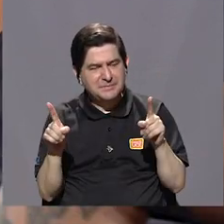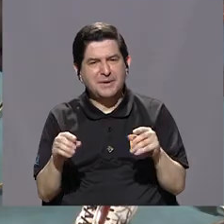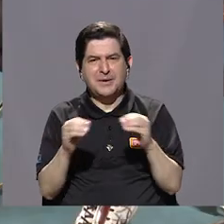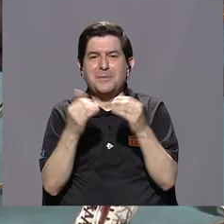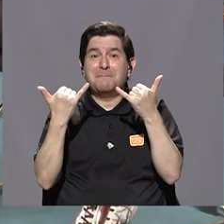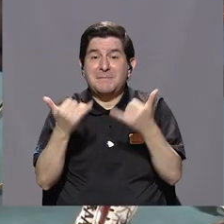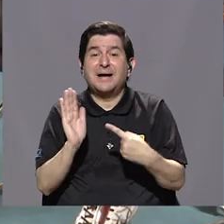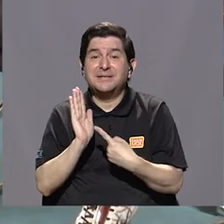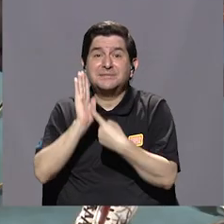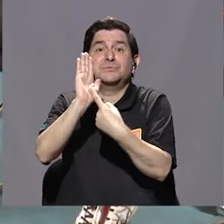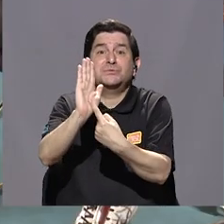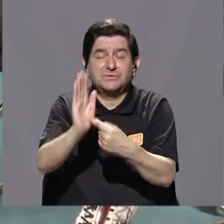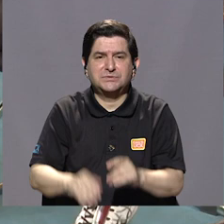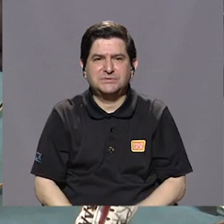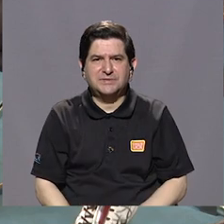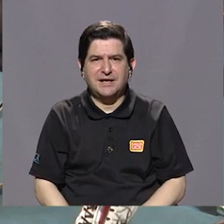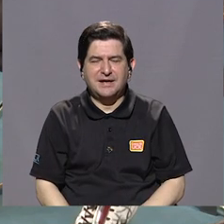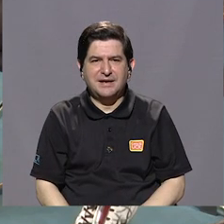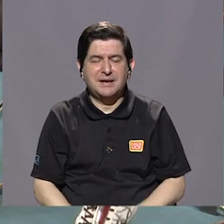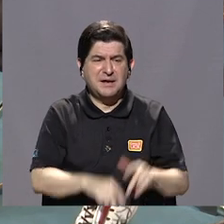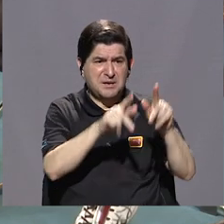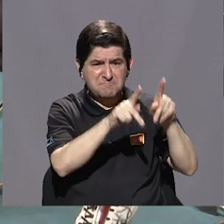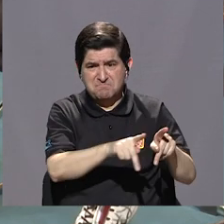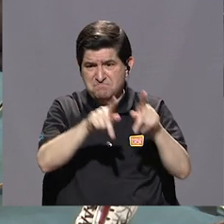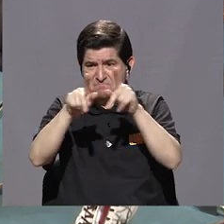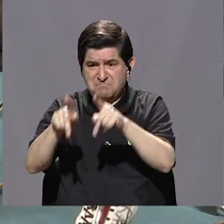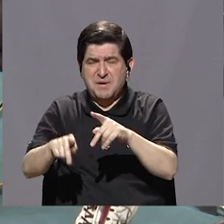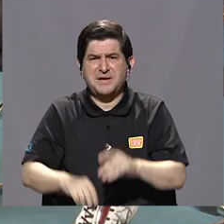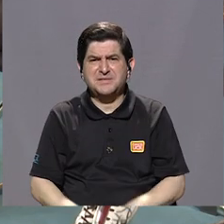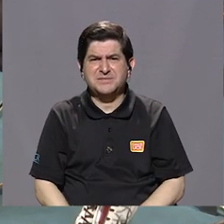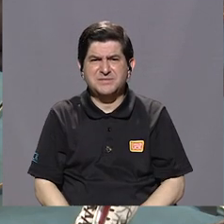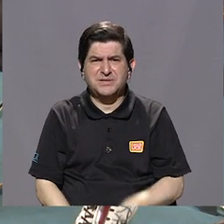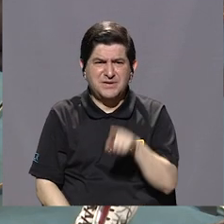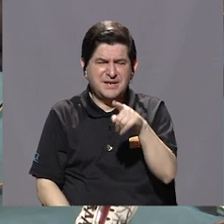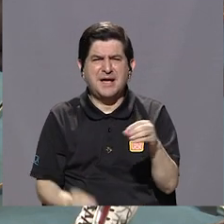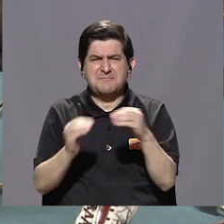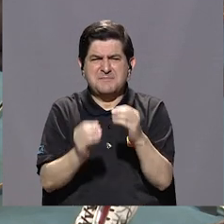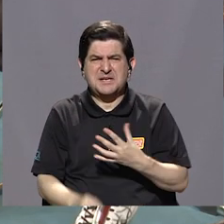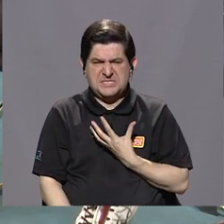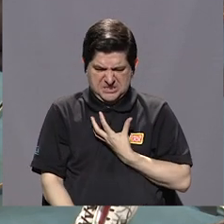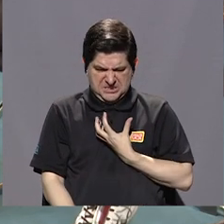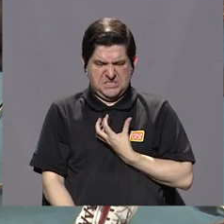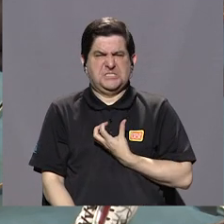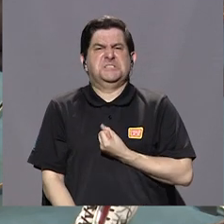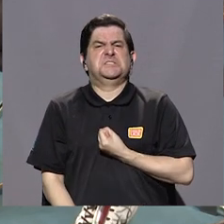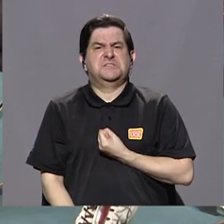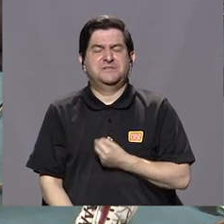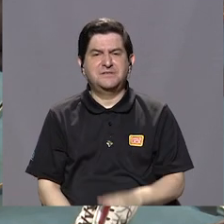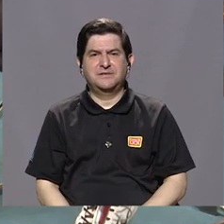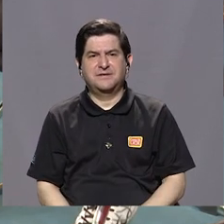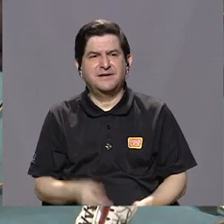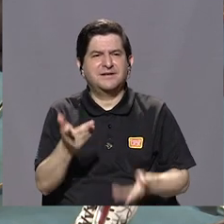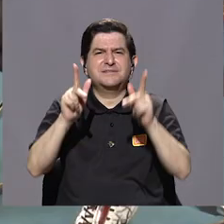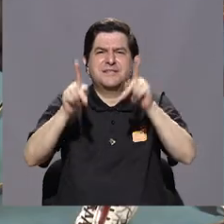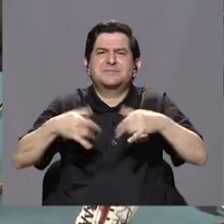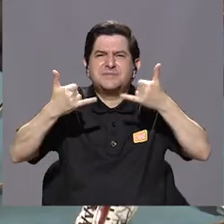visible. Sí, consume eso. El hecho de que la gente es un poco más egoísta, ¿verdad? Es un poco